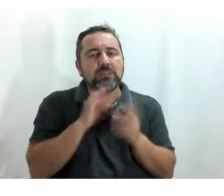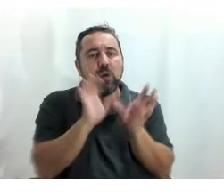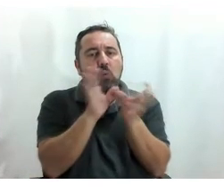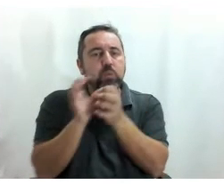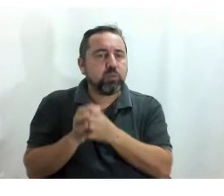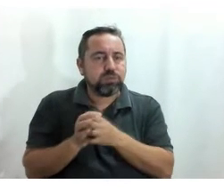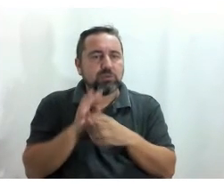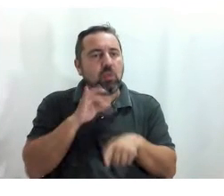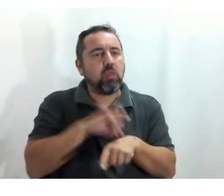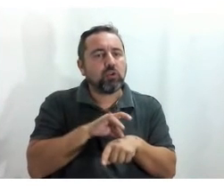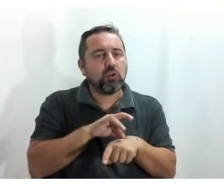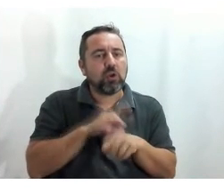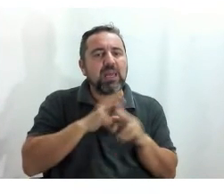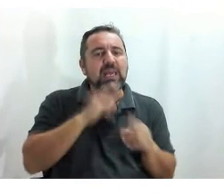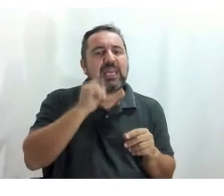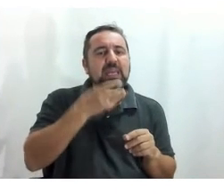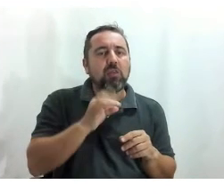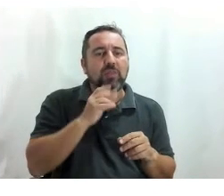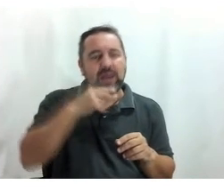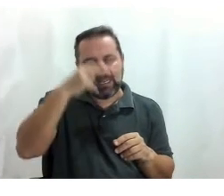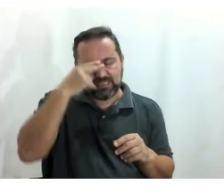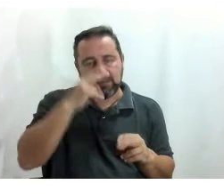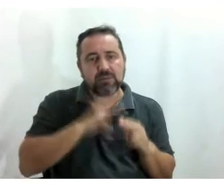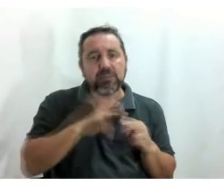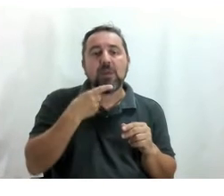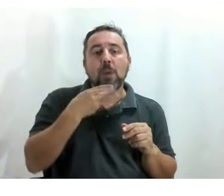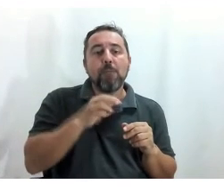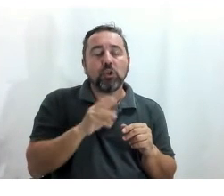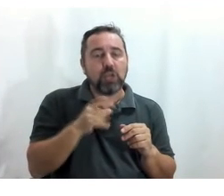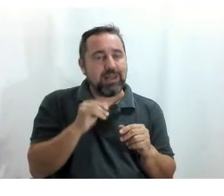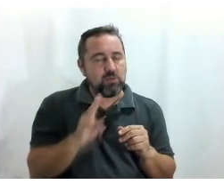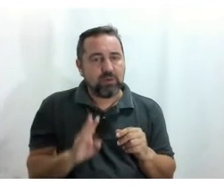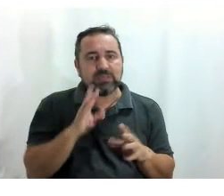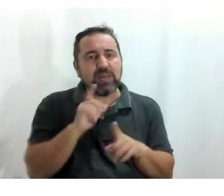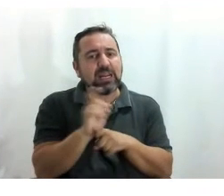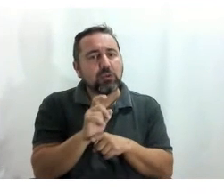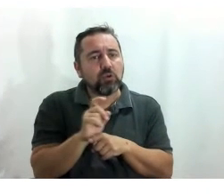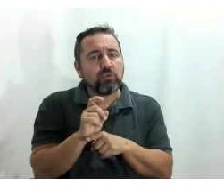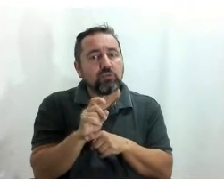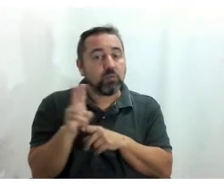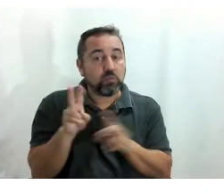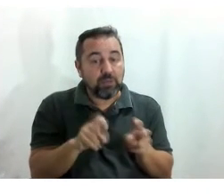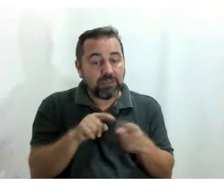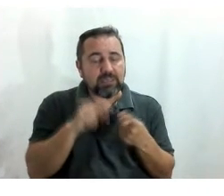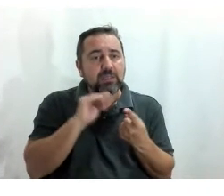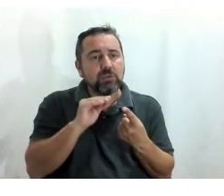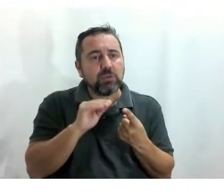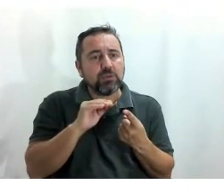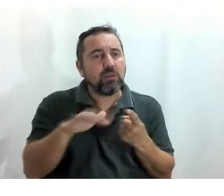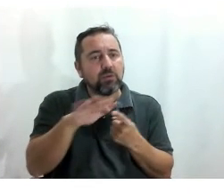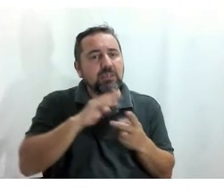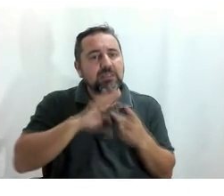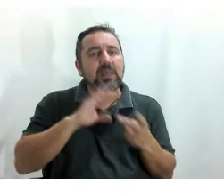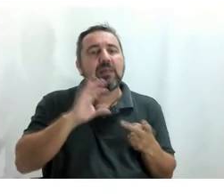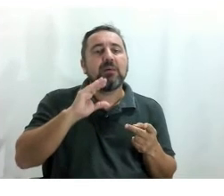grupos del doctor Ignacio del Castillo y Luis Montoliu. Es un nuevo ratón en el cual se ha mutado la región de